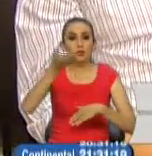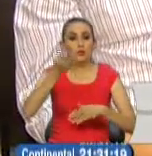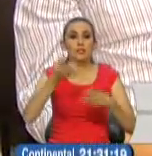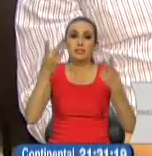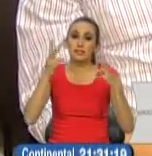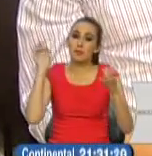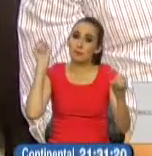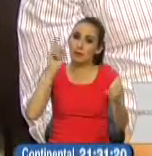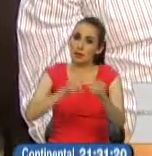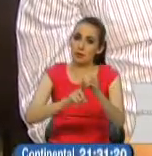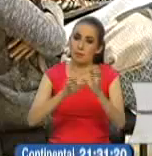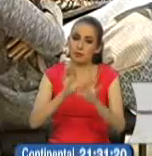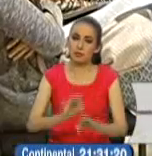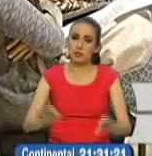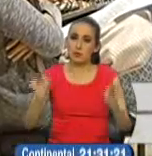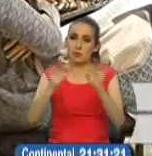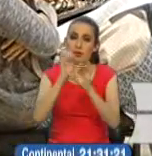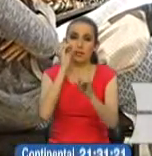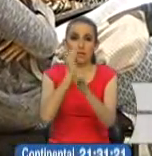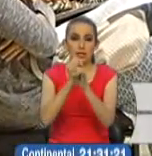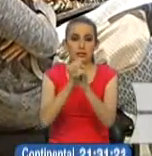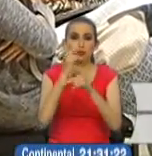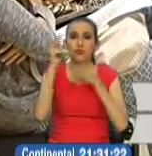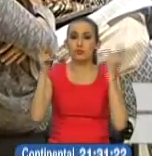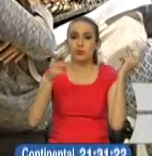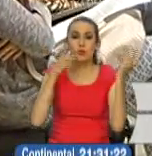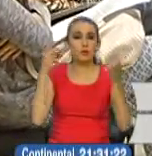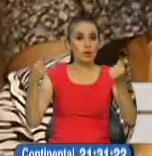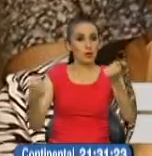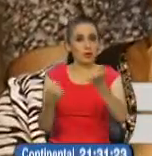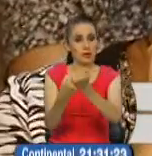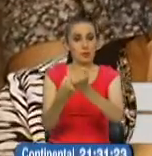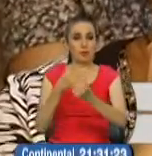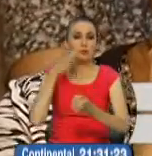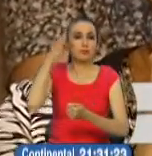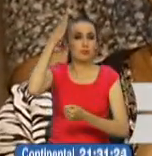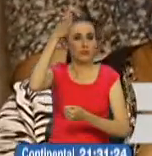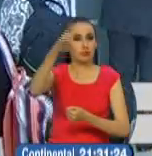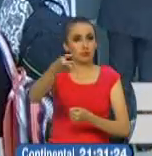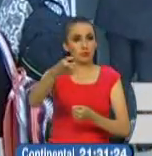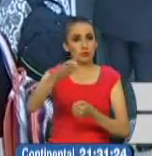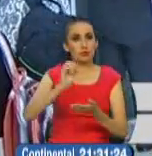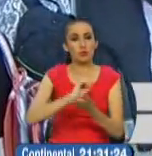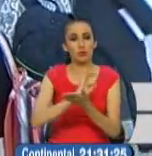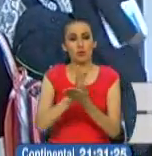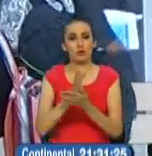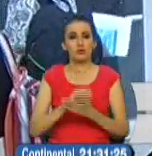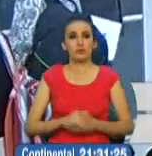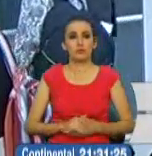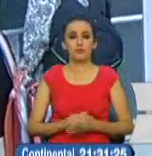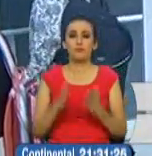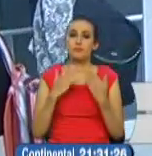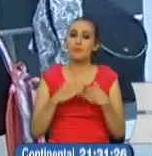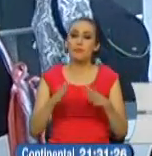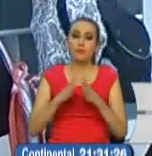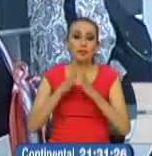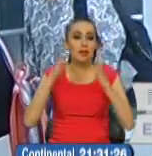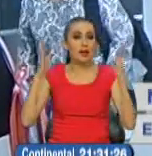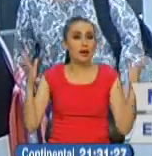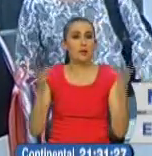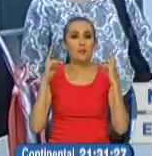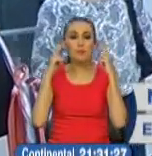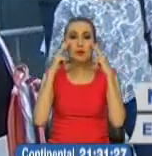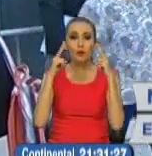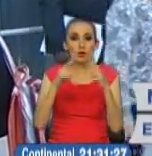la participación de entidades gubernamentales y el aporte de los futuros legisladores del país. Para que tengan ese amplio conocimiento de por qué se lo